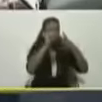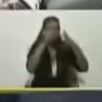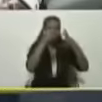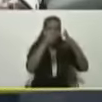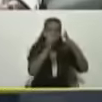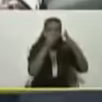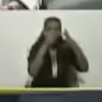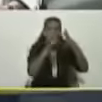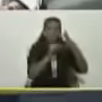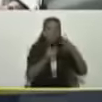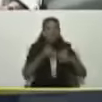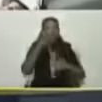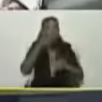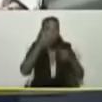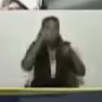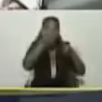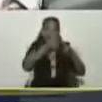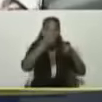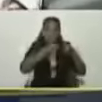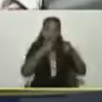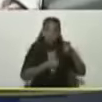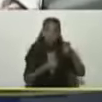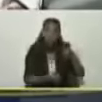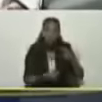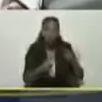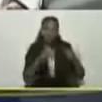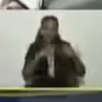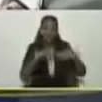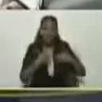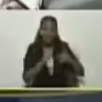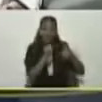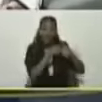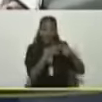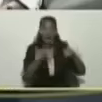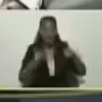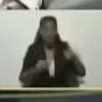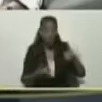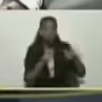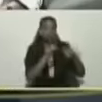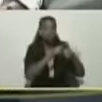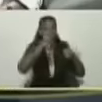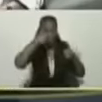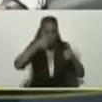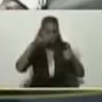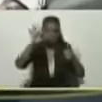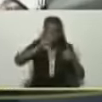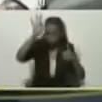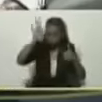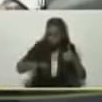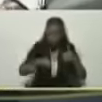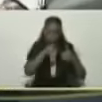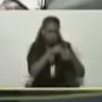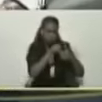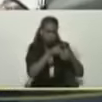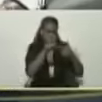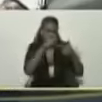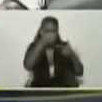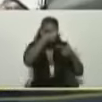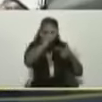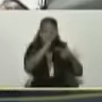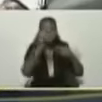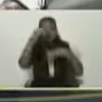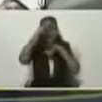Pasos importantes. En salud vamos avanzando. Ya se